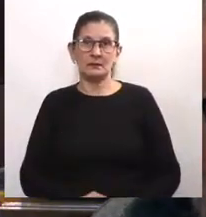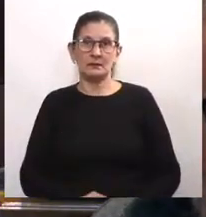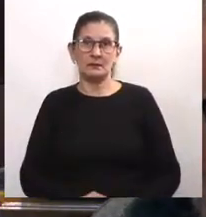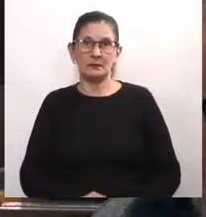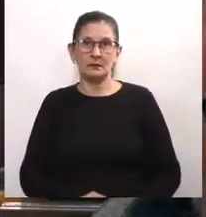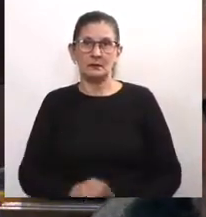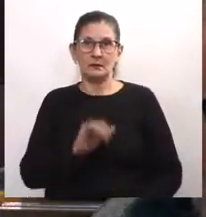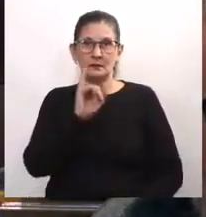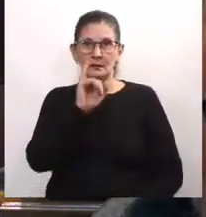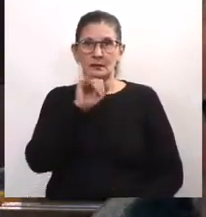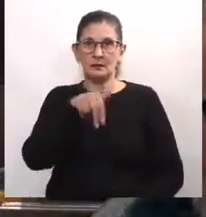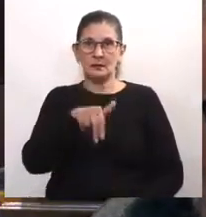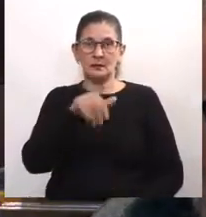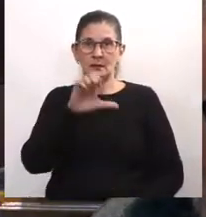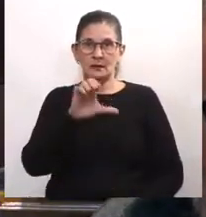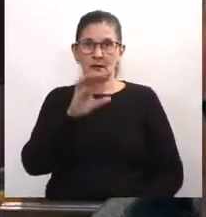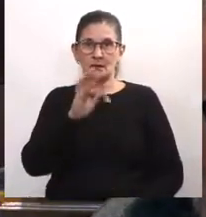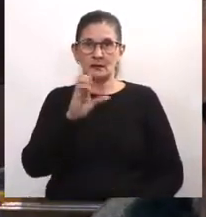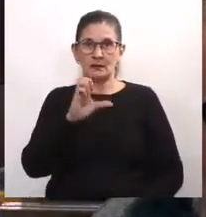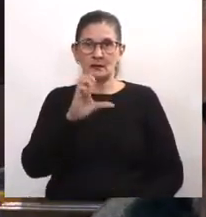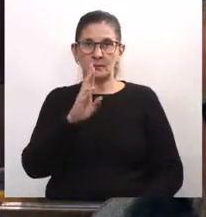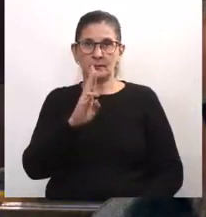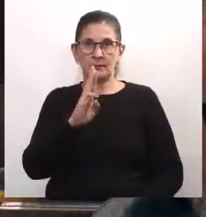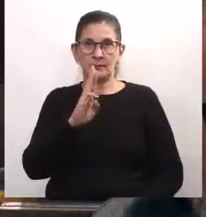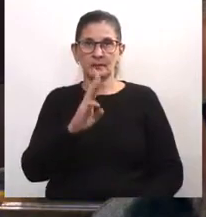El NITEP.